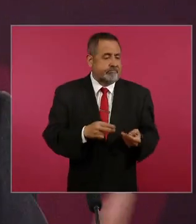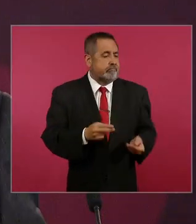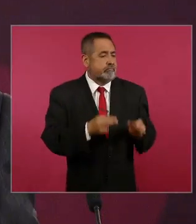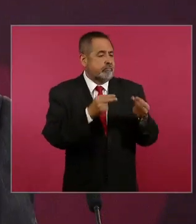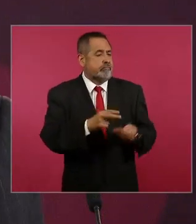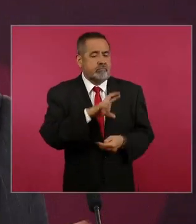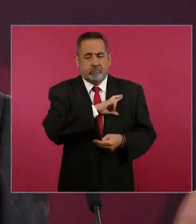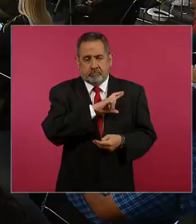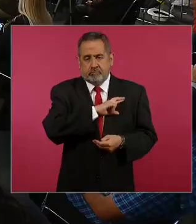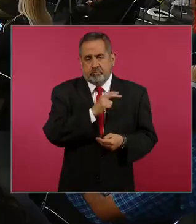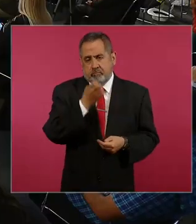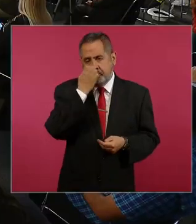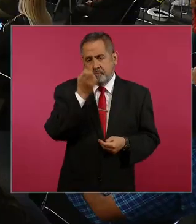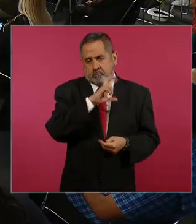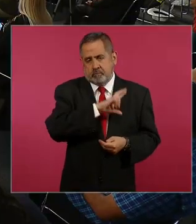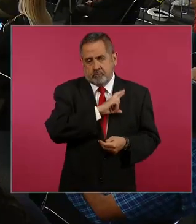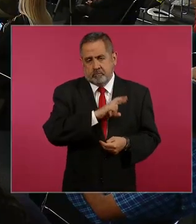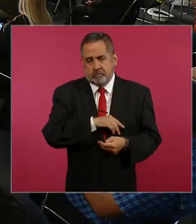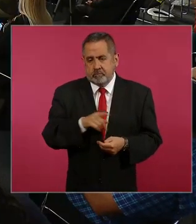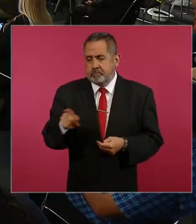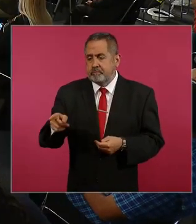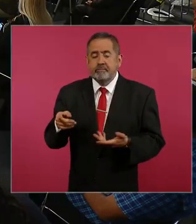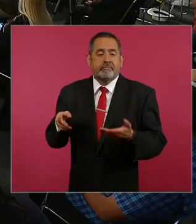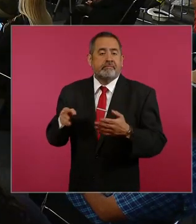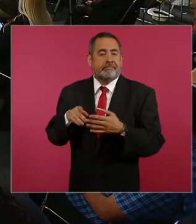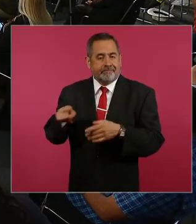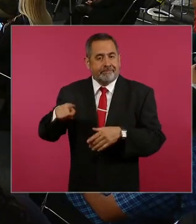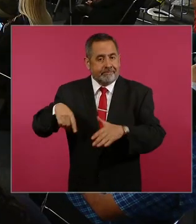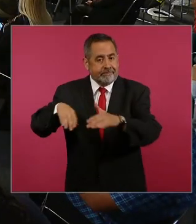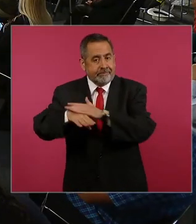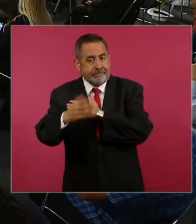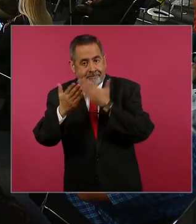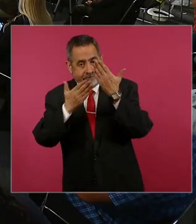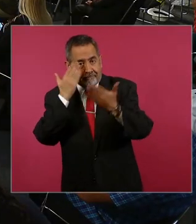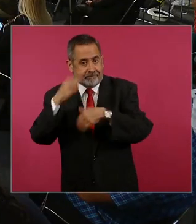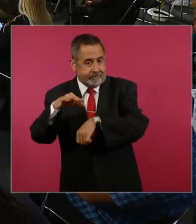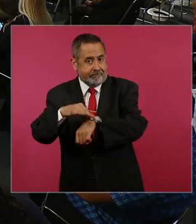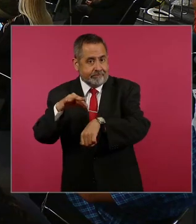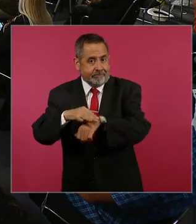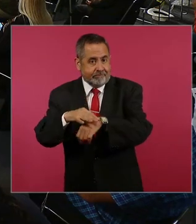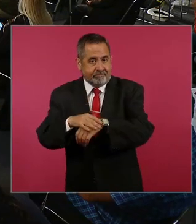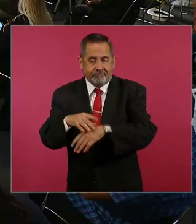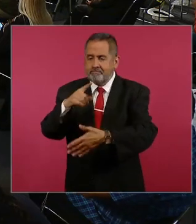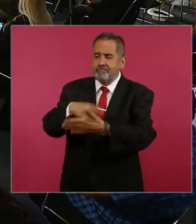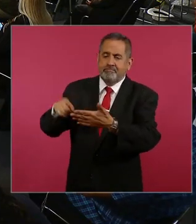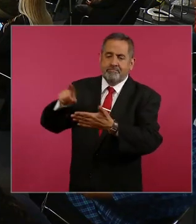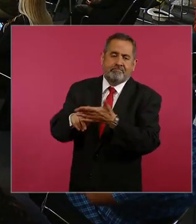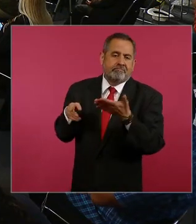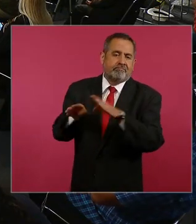rechazaban a todos los que querían estudiar medicina a la mayoría